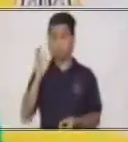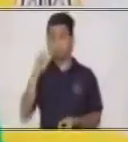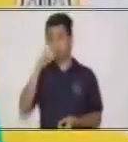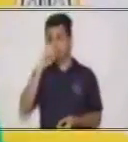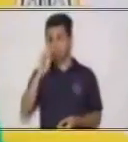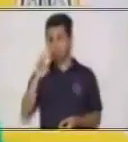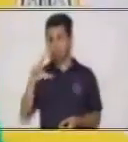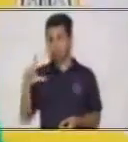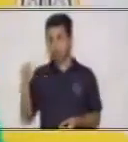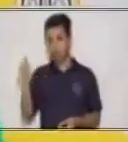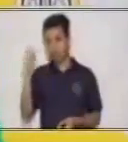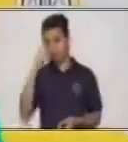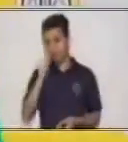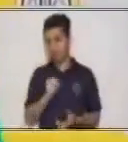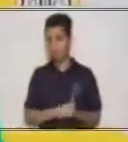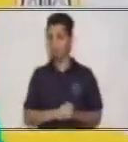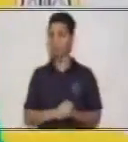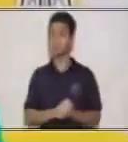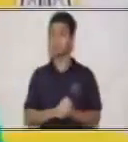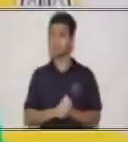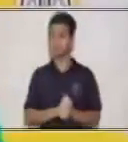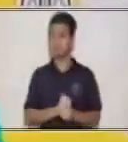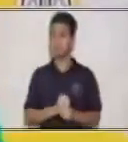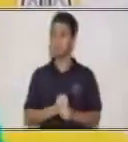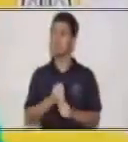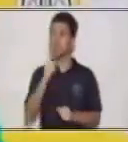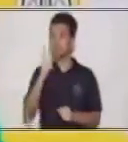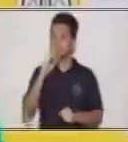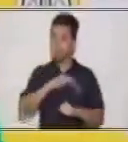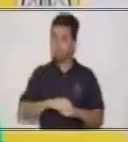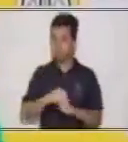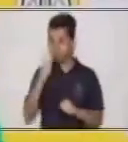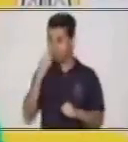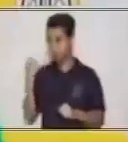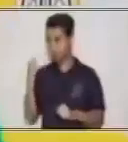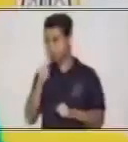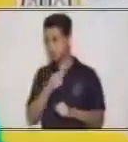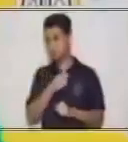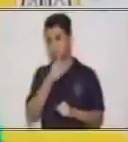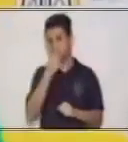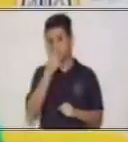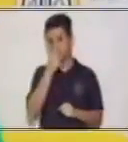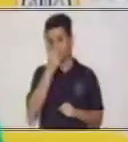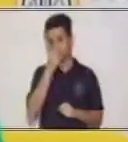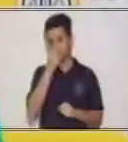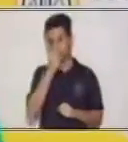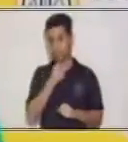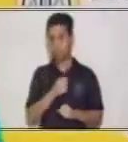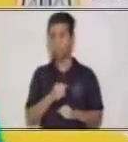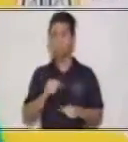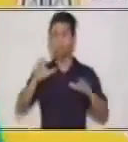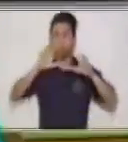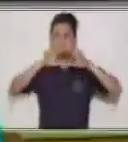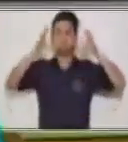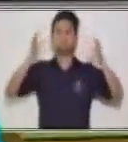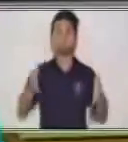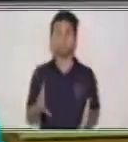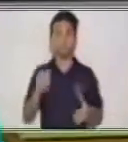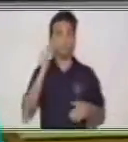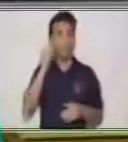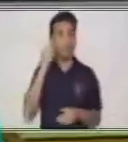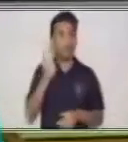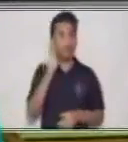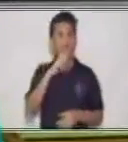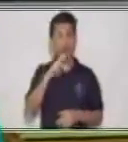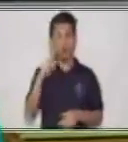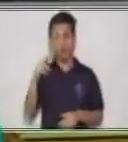botellas. Y tenemos una medida más grande, que es la que está acá, que es el garrafón, que es muy familiar